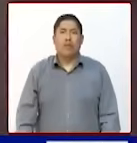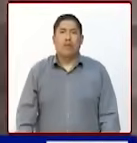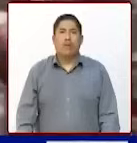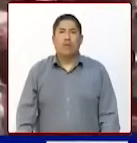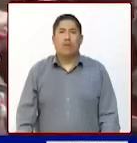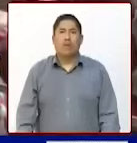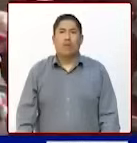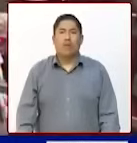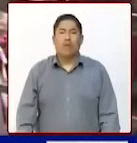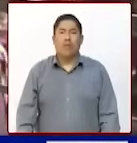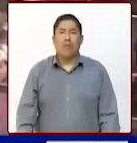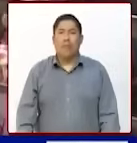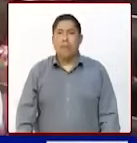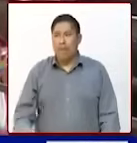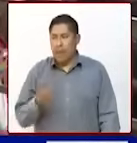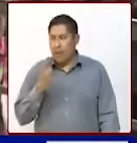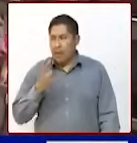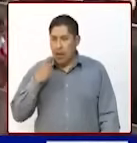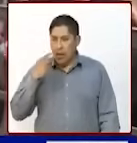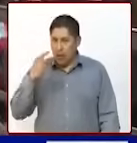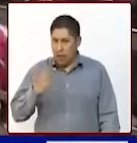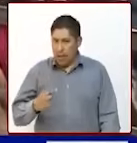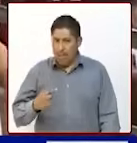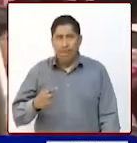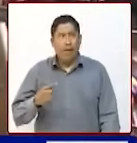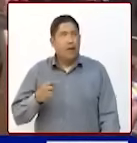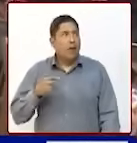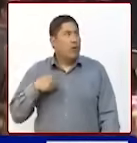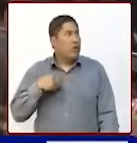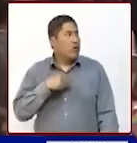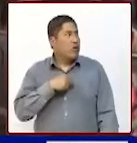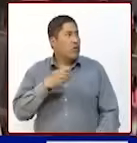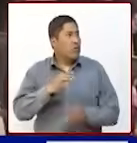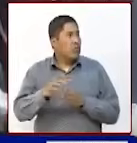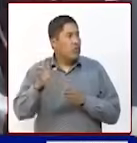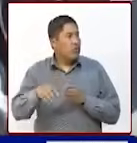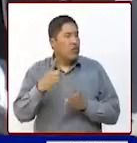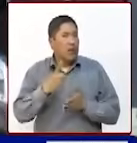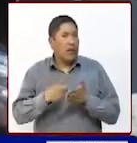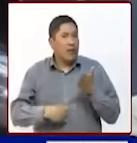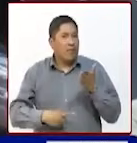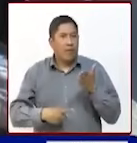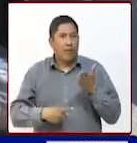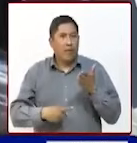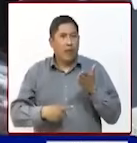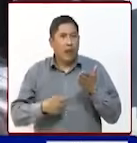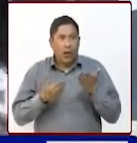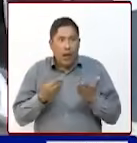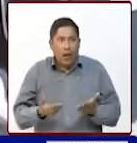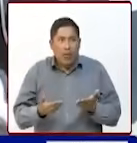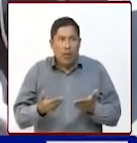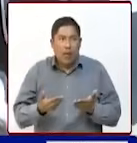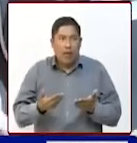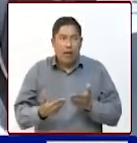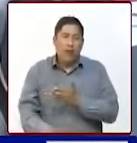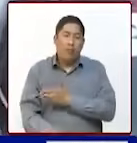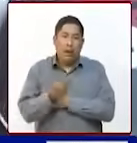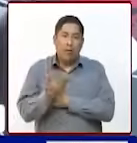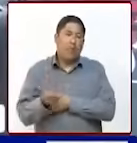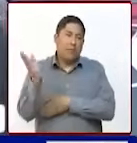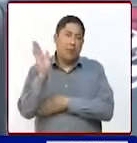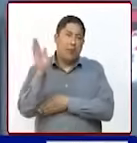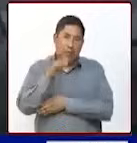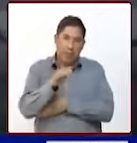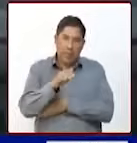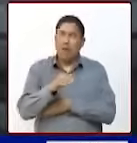Nos ha emitido una instrucción en la cual estamos haciendo cumplimiento, al cual No, había tres turnos de salida, ¿no?